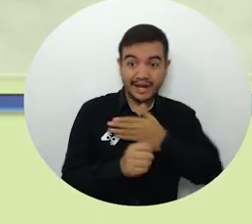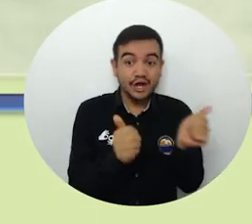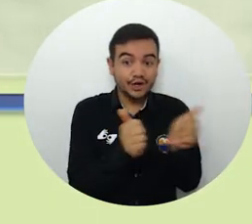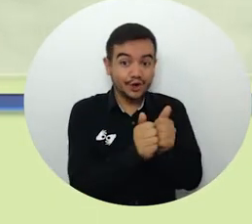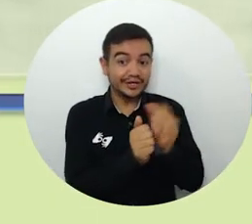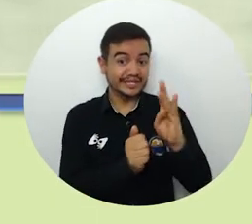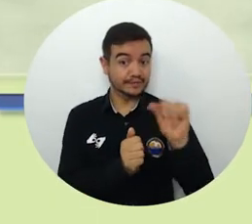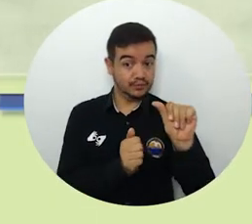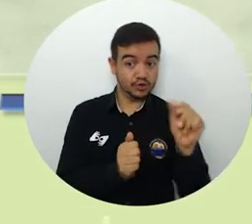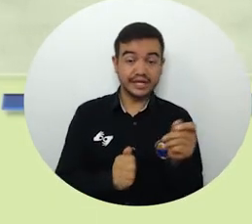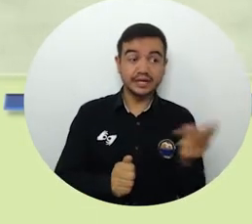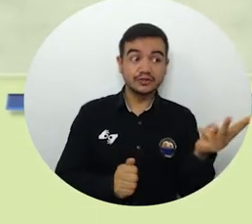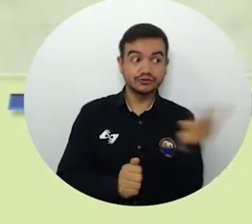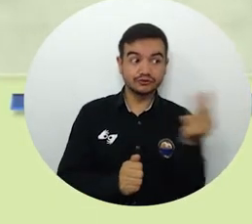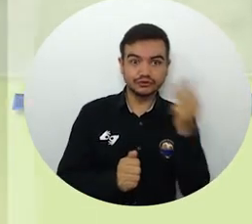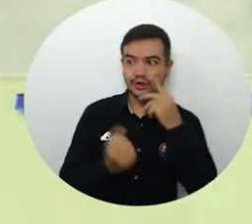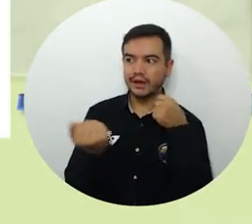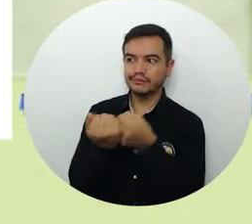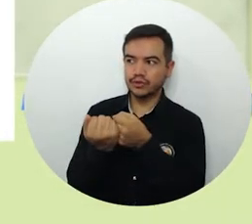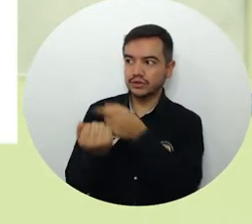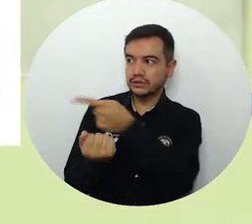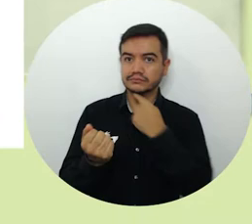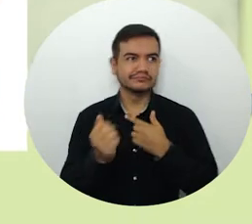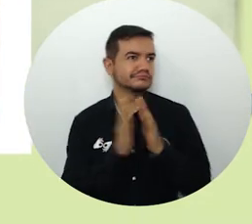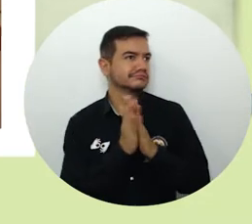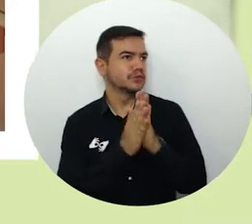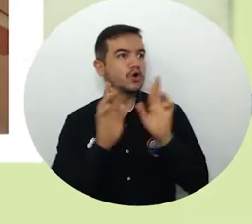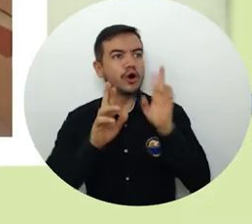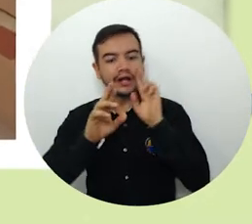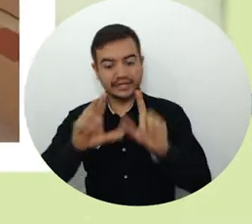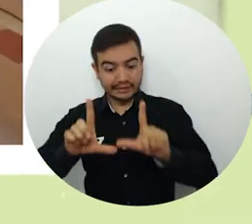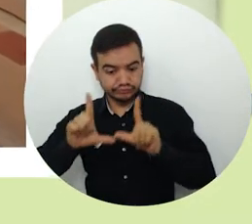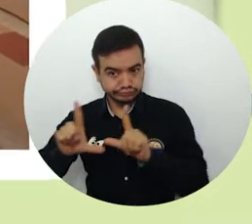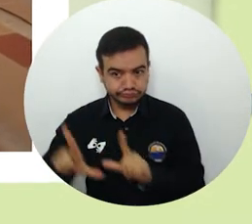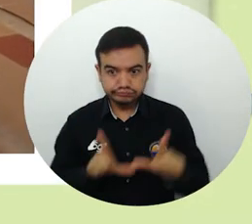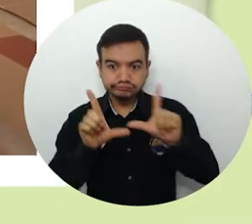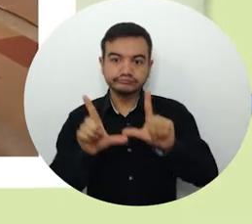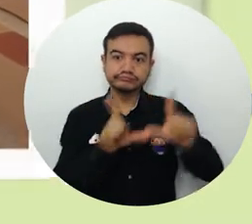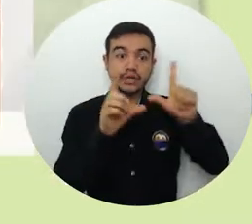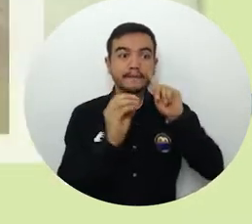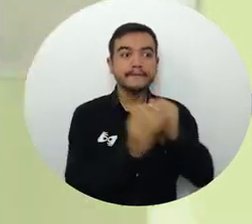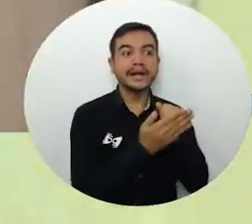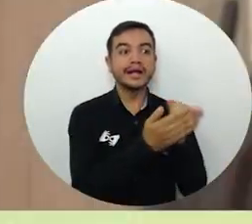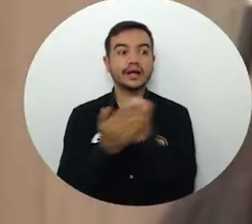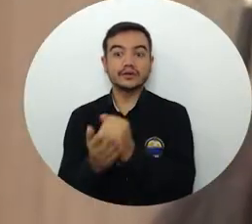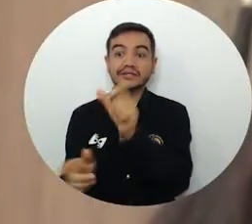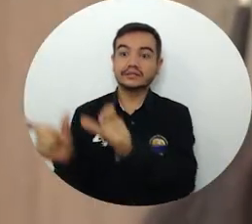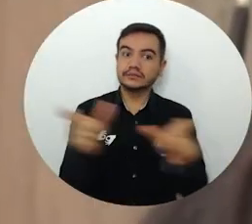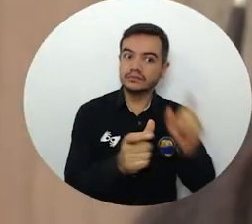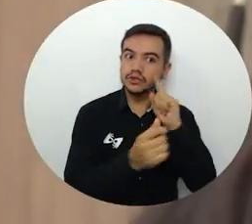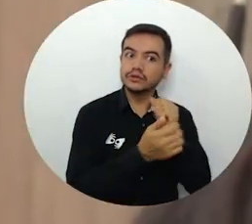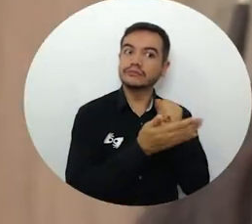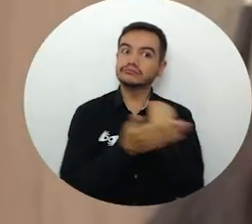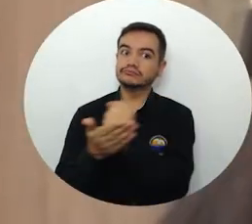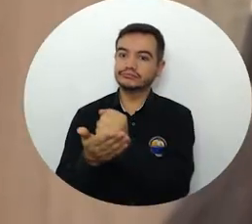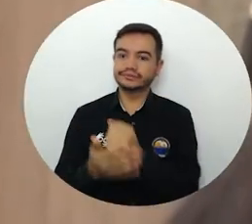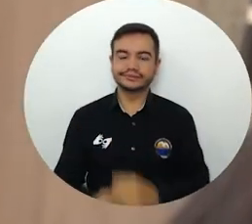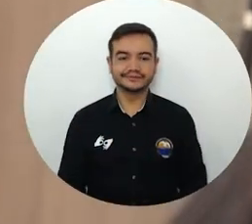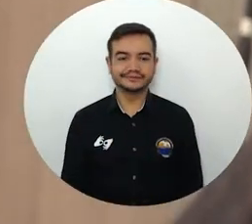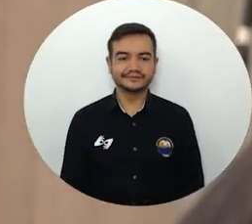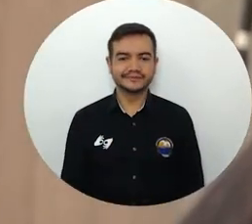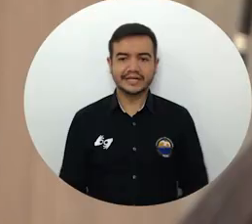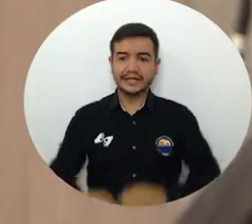seguir creciendo académicamente, estudiar un posgrado y disponer sus conocimientos para salvaguardar la salud mental de sus futuros